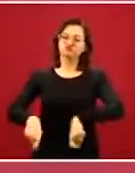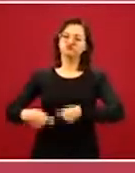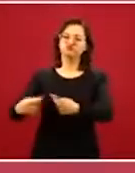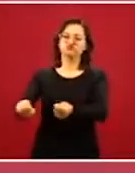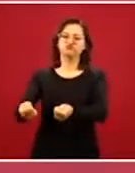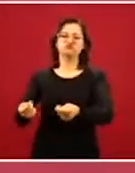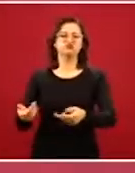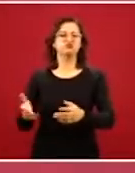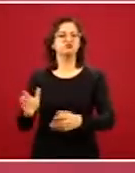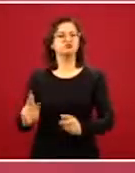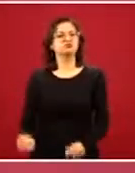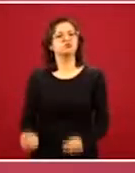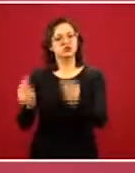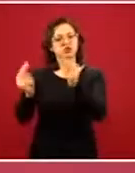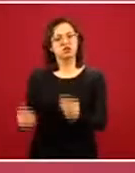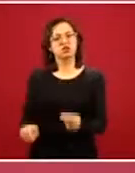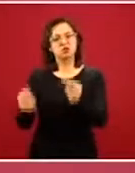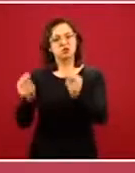mercancía,